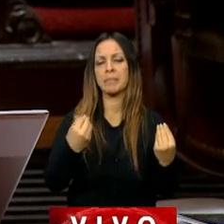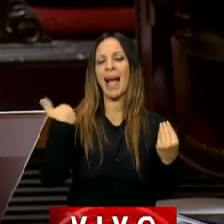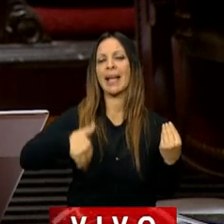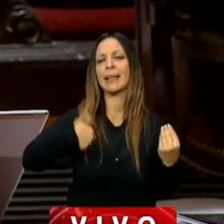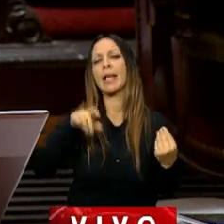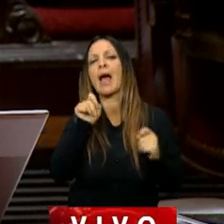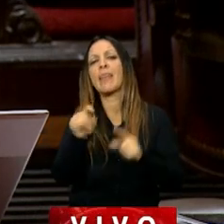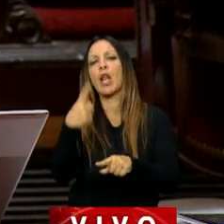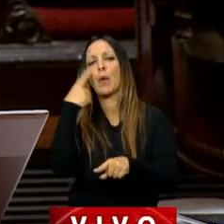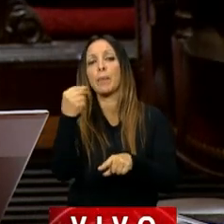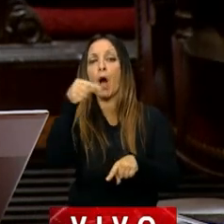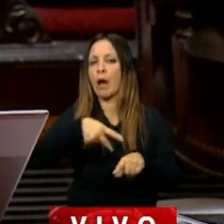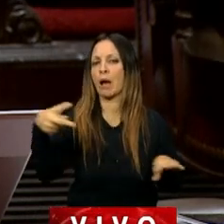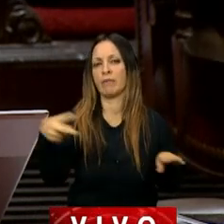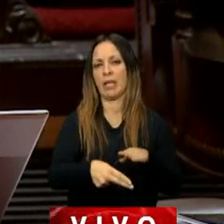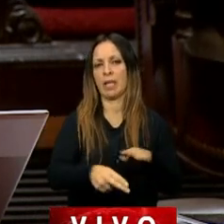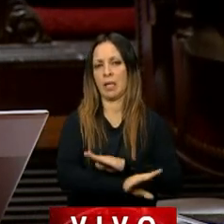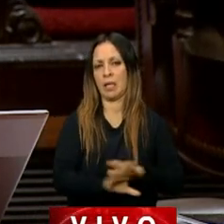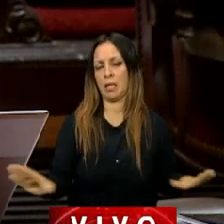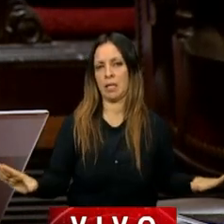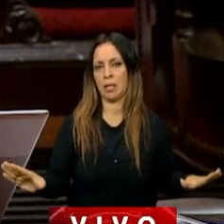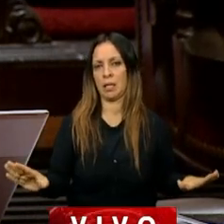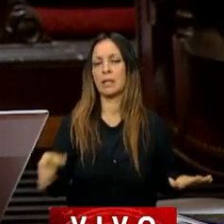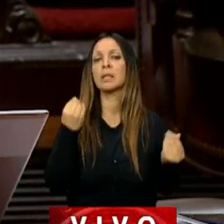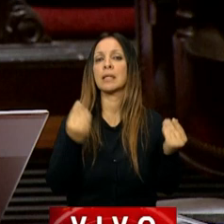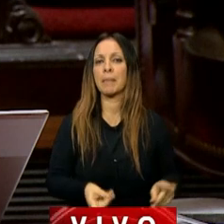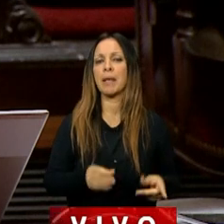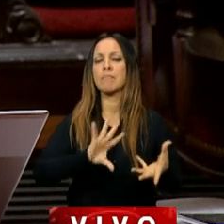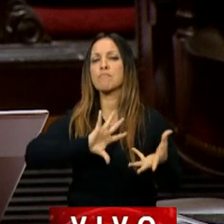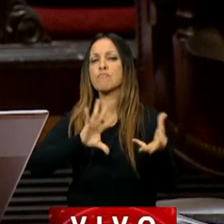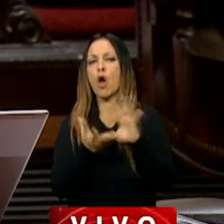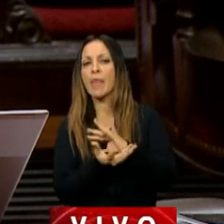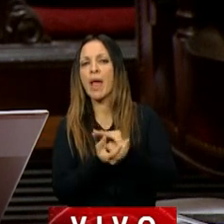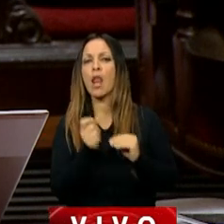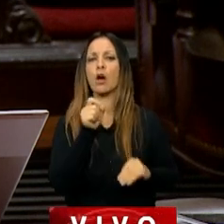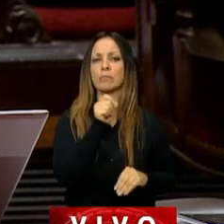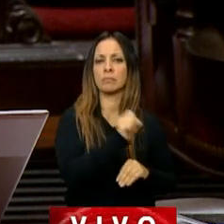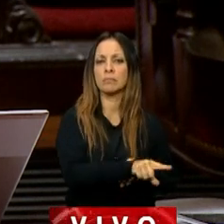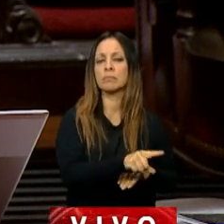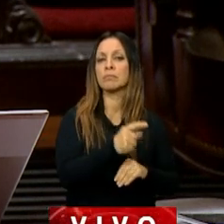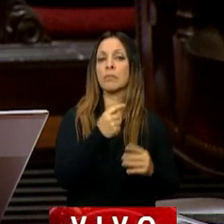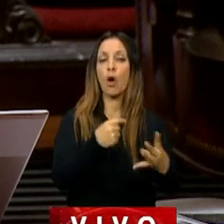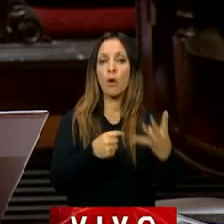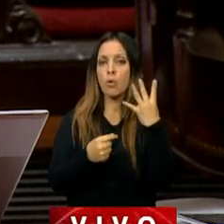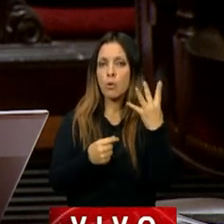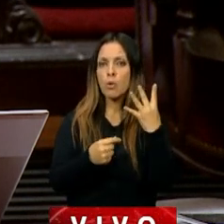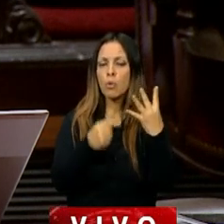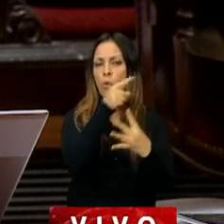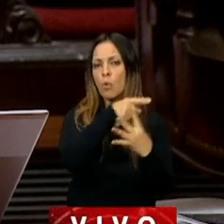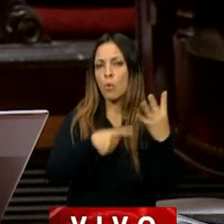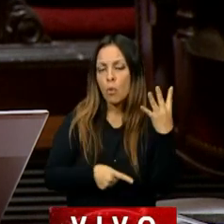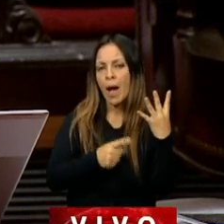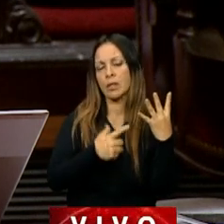vivos. Es el fin. Y es el fin también de un modelo presidido por los 4 grandes